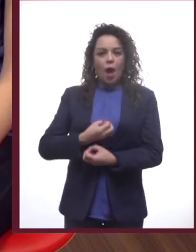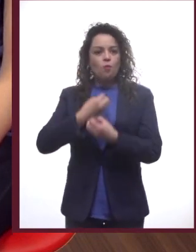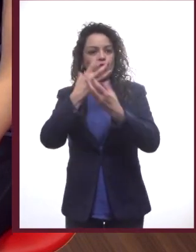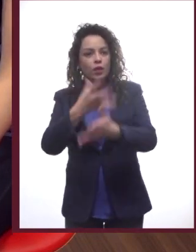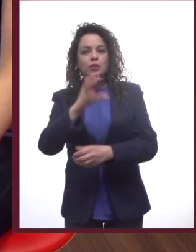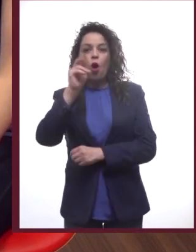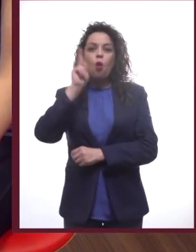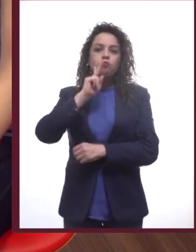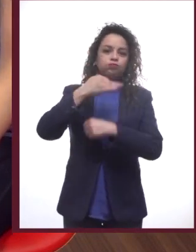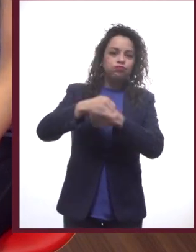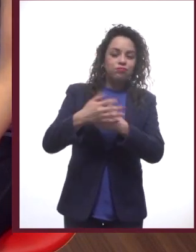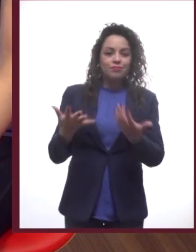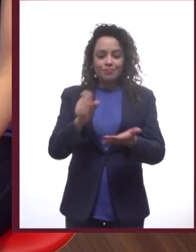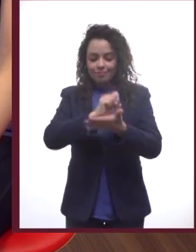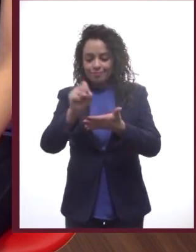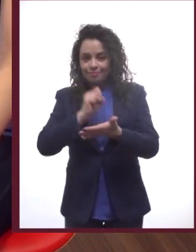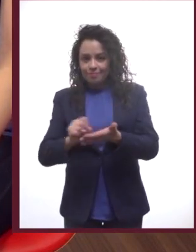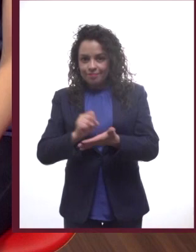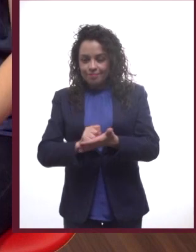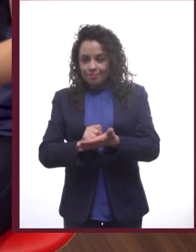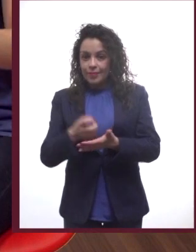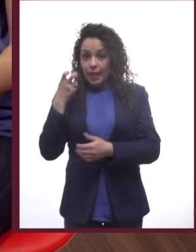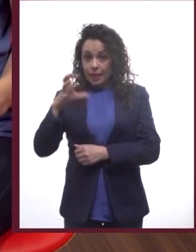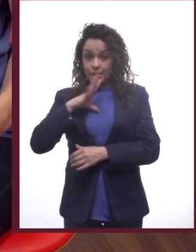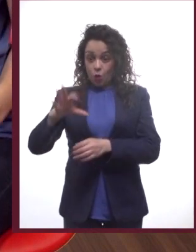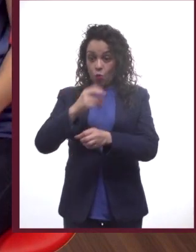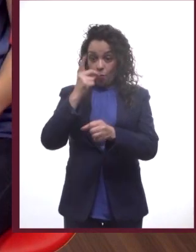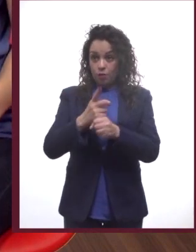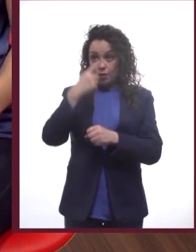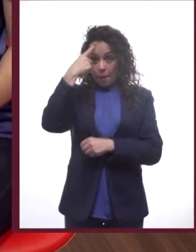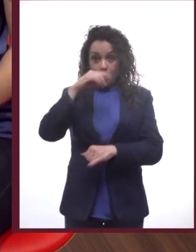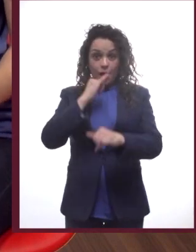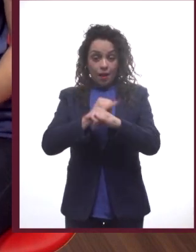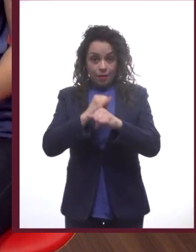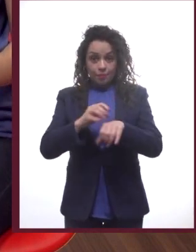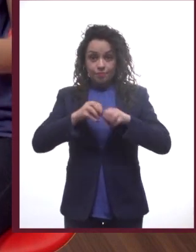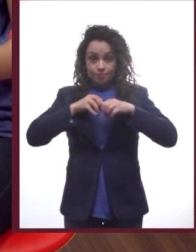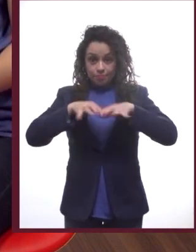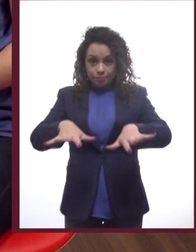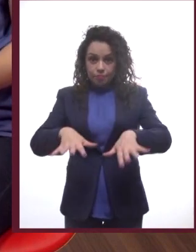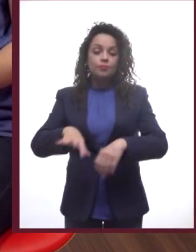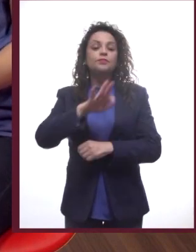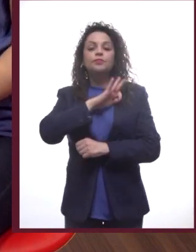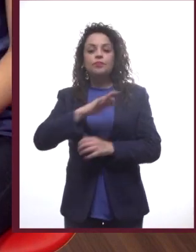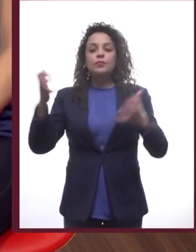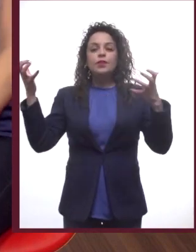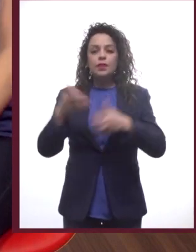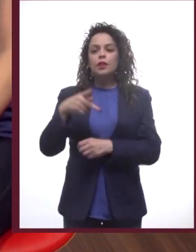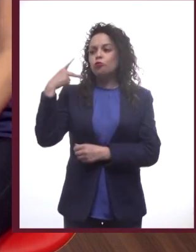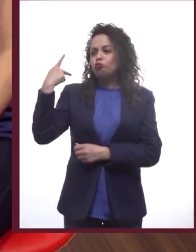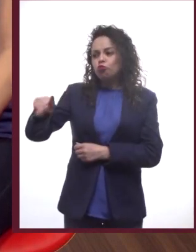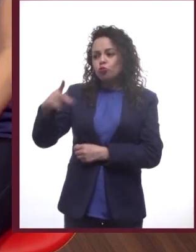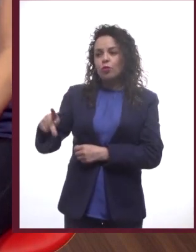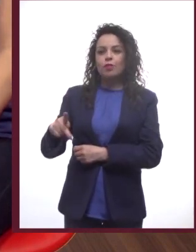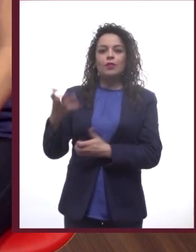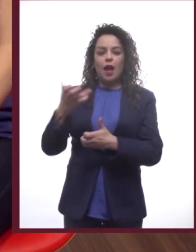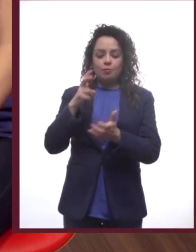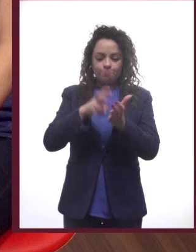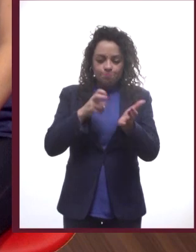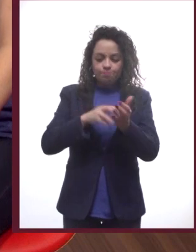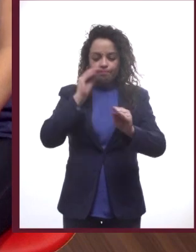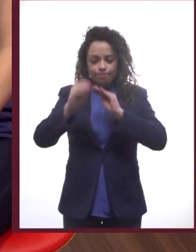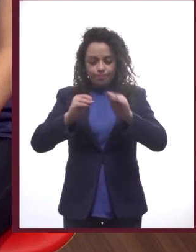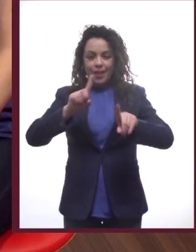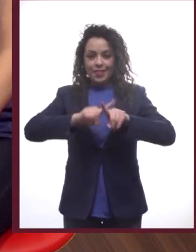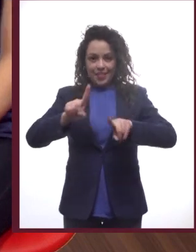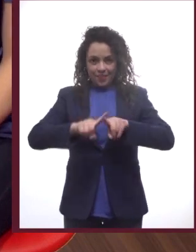cuento, novela, poesía o ensayo? Así como tienen las opciones de publicar por su cuenta en línea, también se pueden echar el reto de hacer